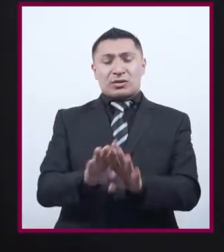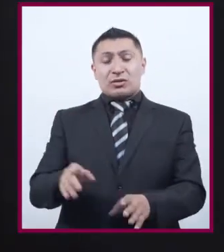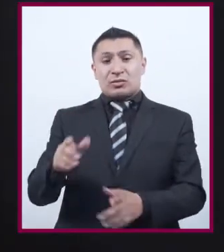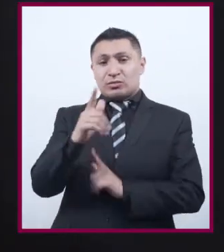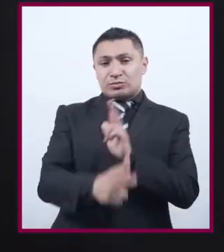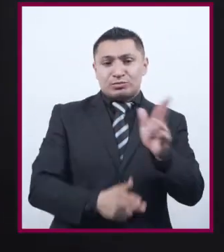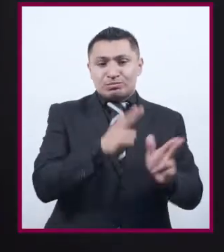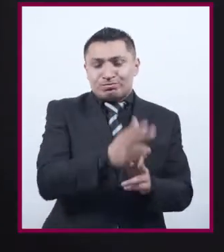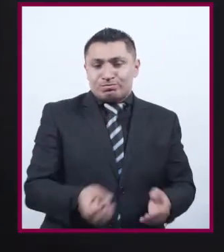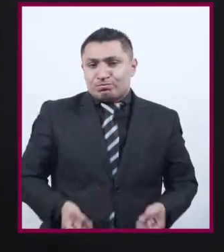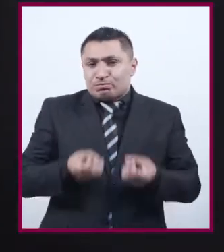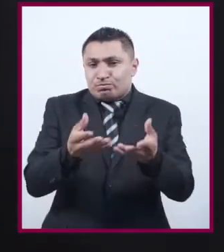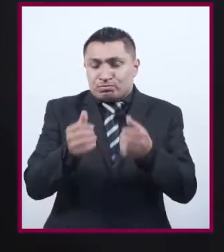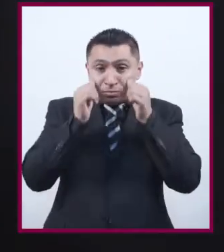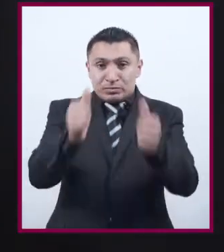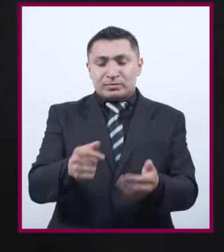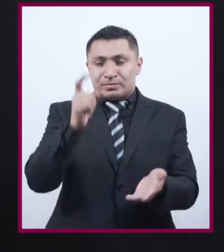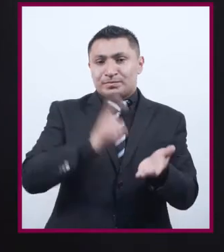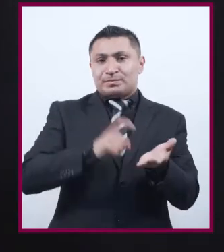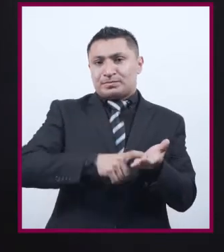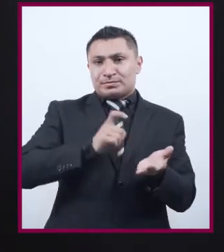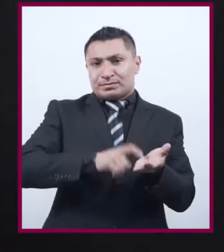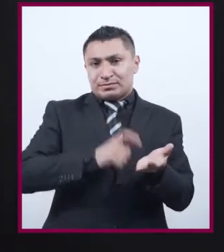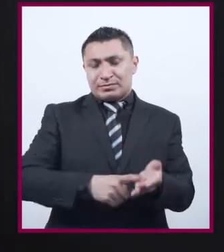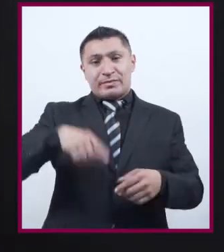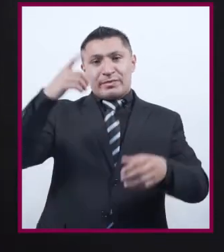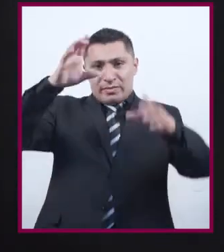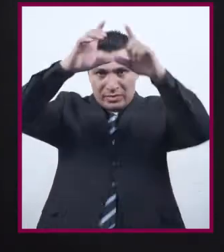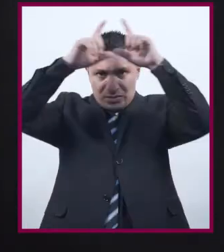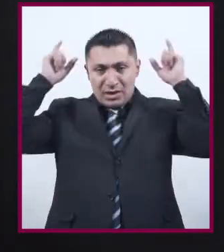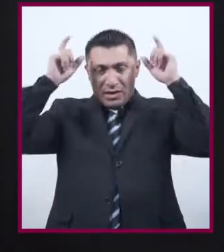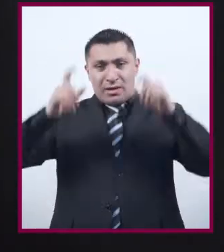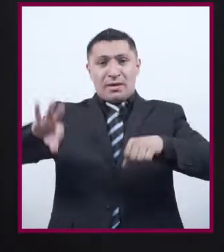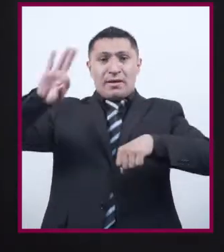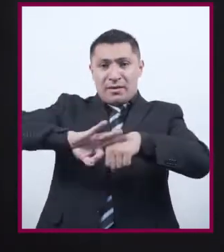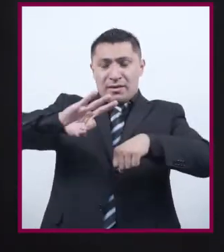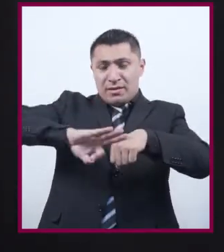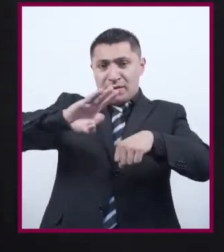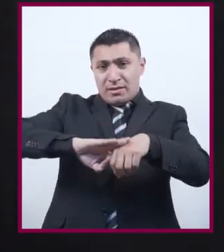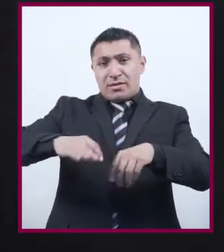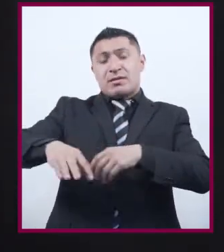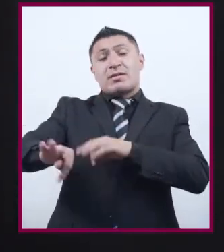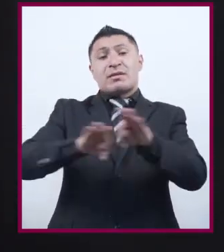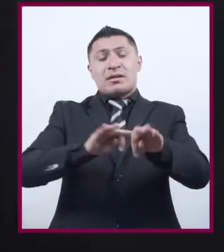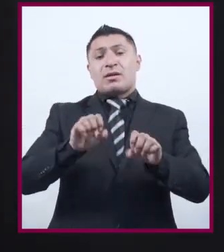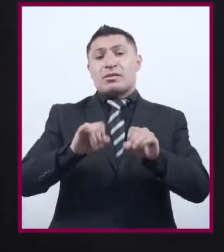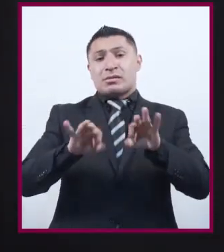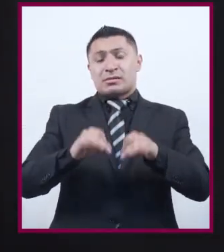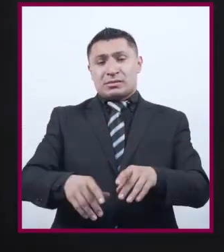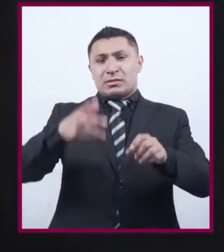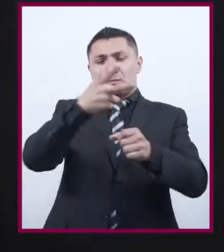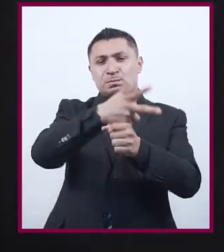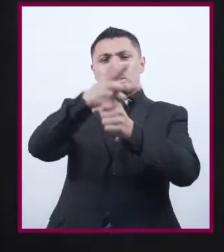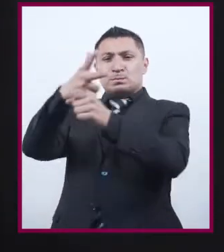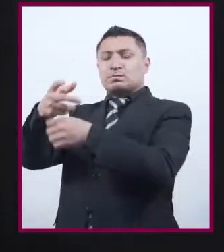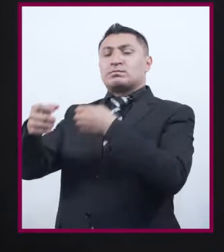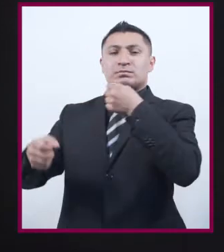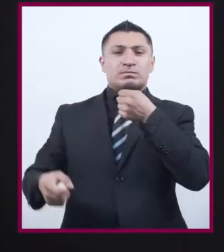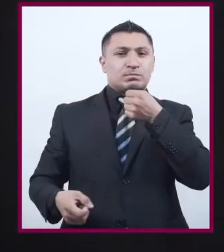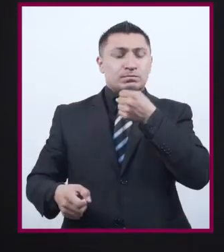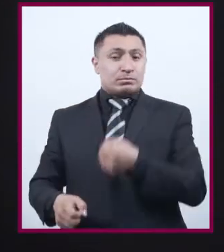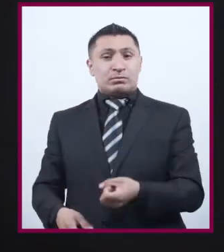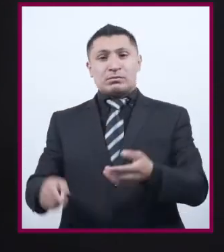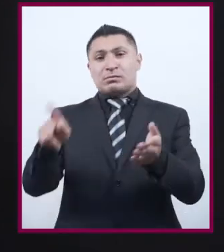como despachadoras de trenes, telegrafistas, enfermeras, farmacéuticas, empleadas de oficina,